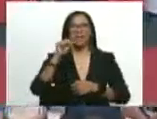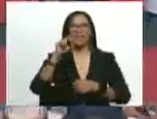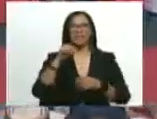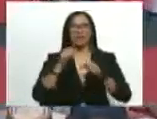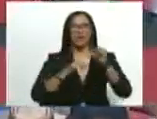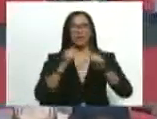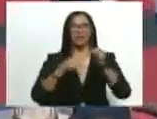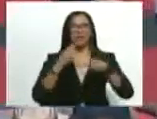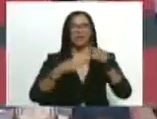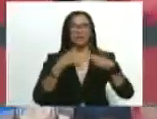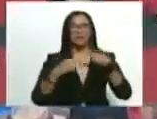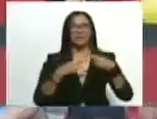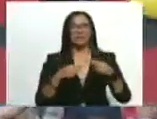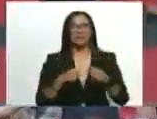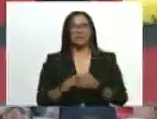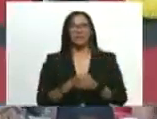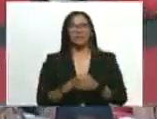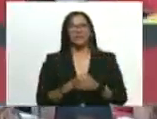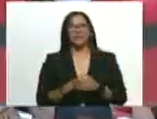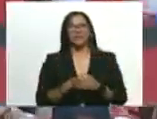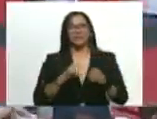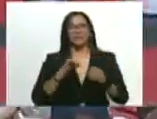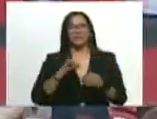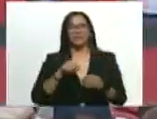revolucionario Sergio Rodríguez